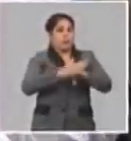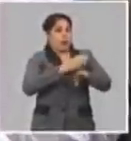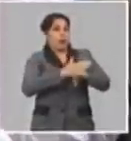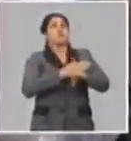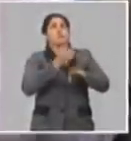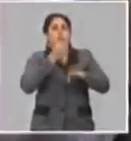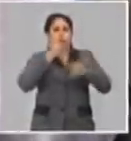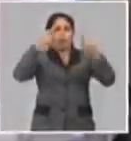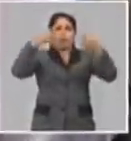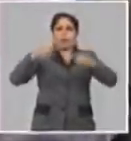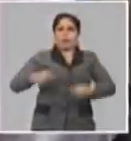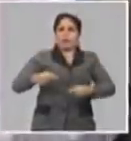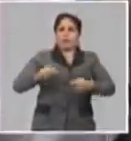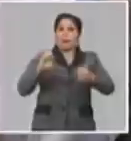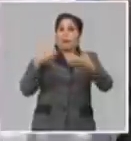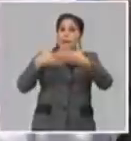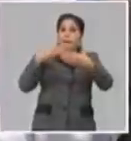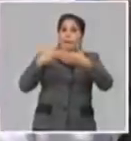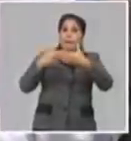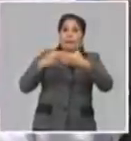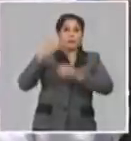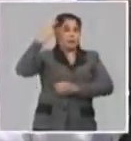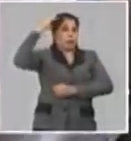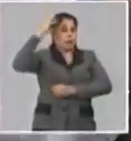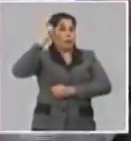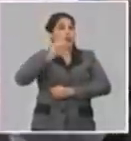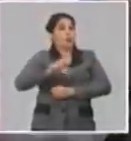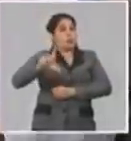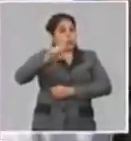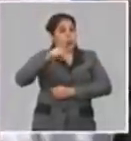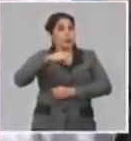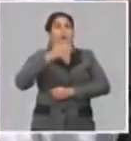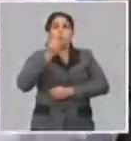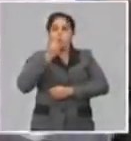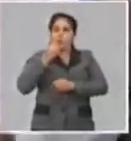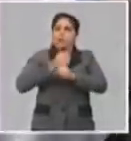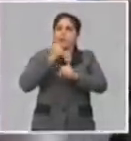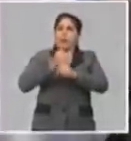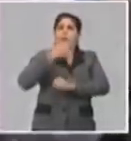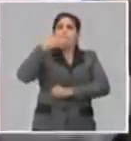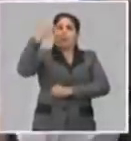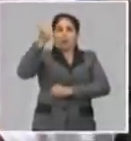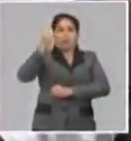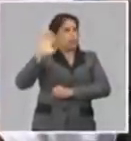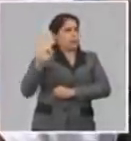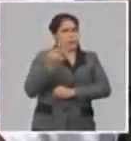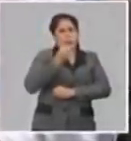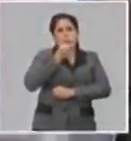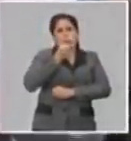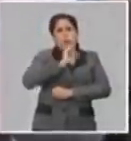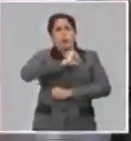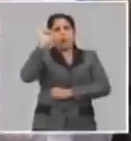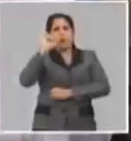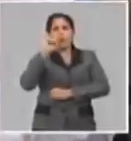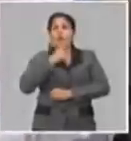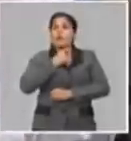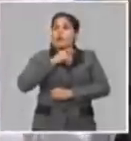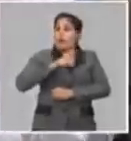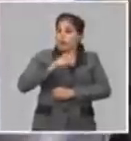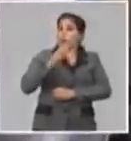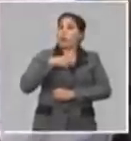sentido, para que la empresa estatal socialista sea una empresa eficiente, que lo puede ser perfectamente. Nosotros tenemos